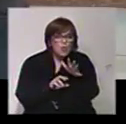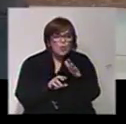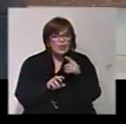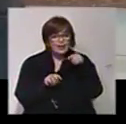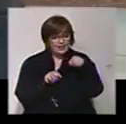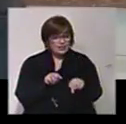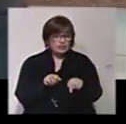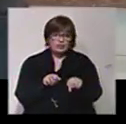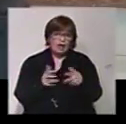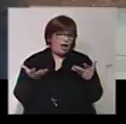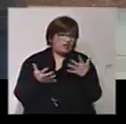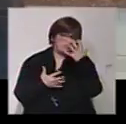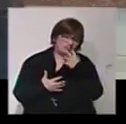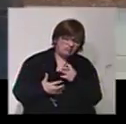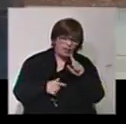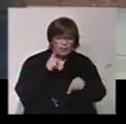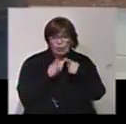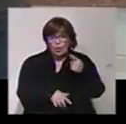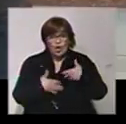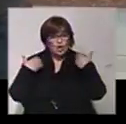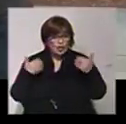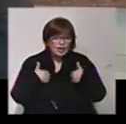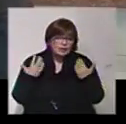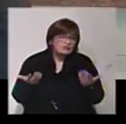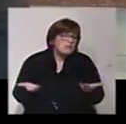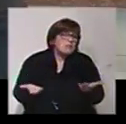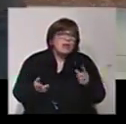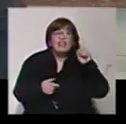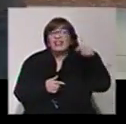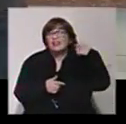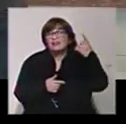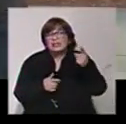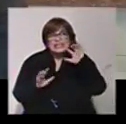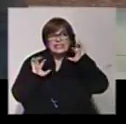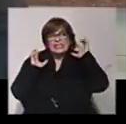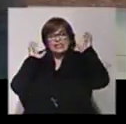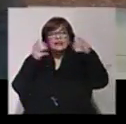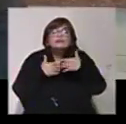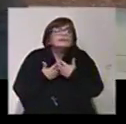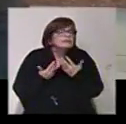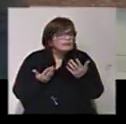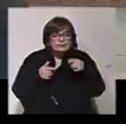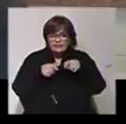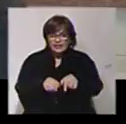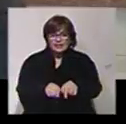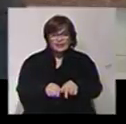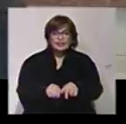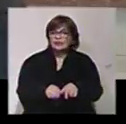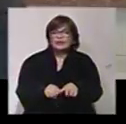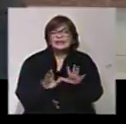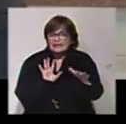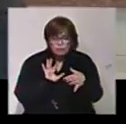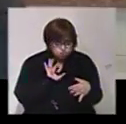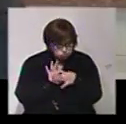eso, hoy estás triste, mañana estás contento, pasado estás furioso, lo que sea, y eso, si estás conectado